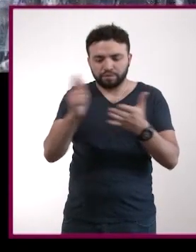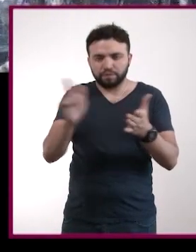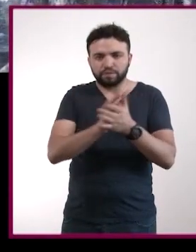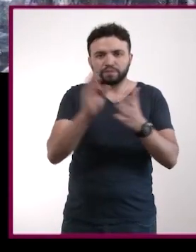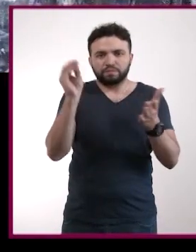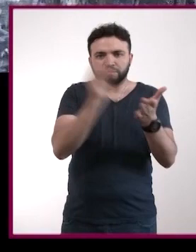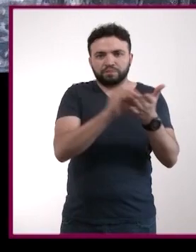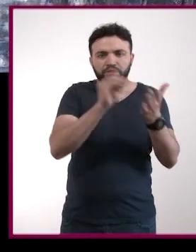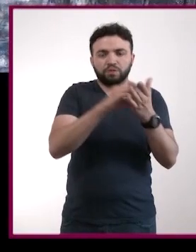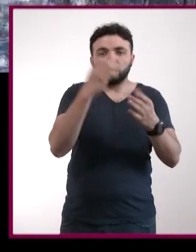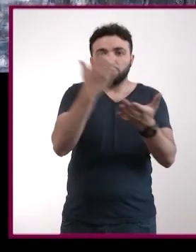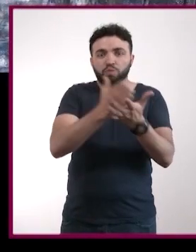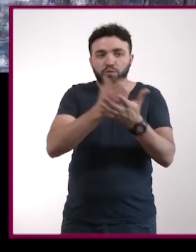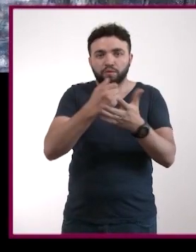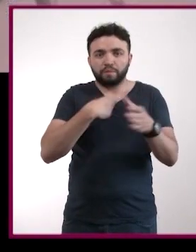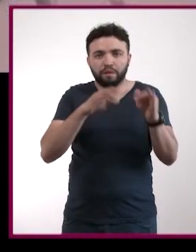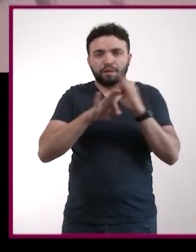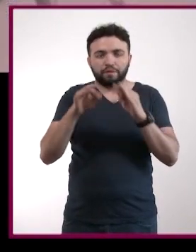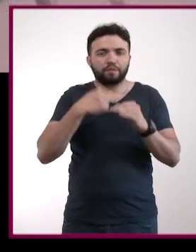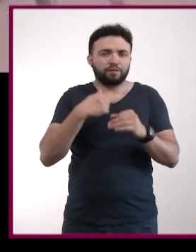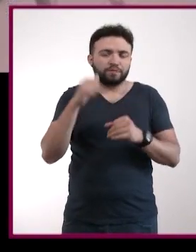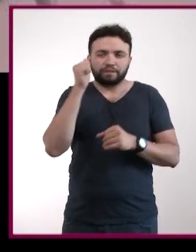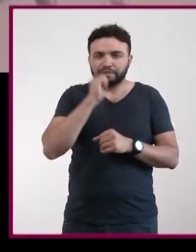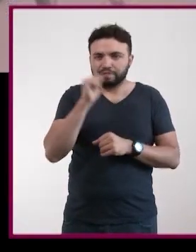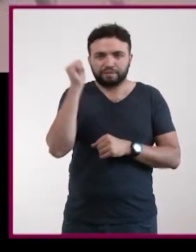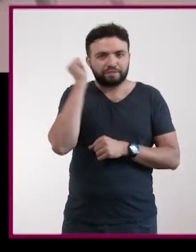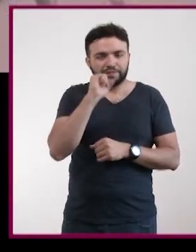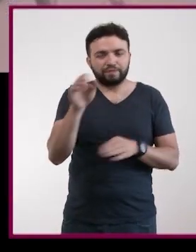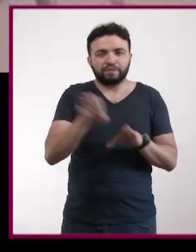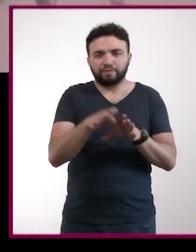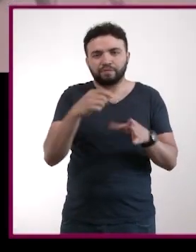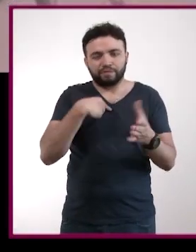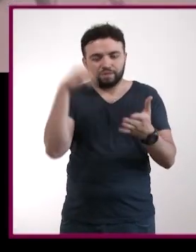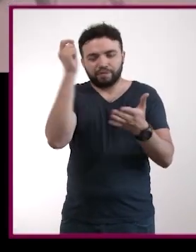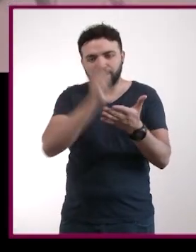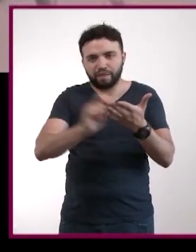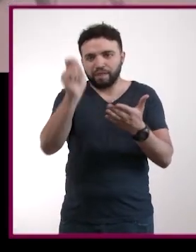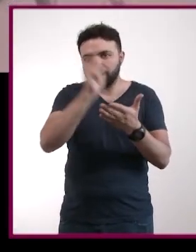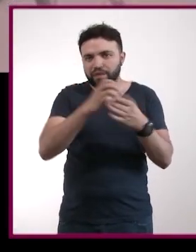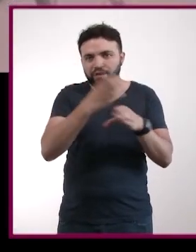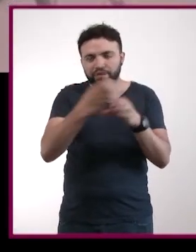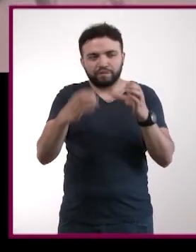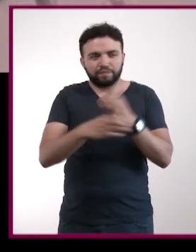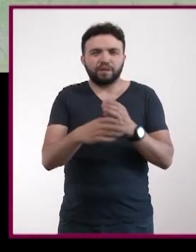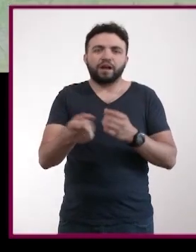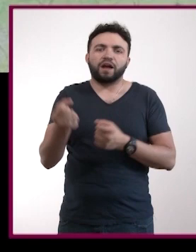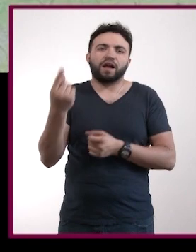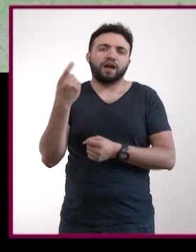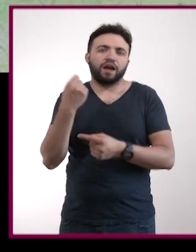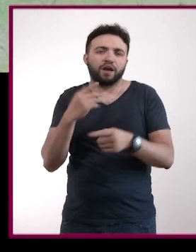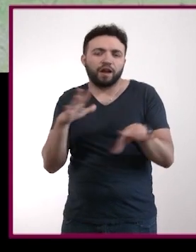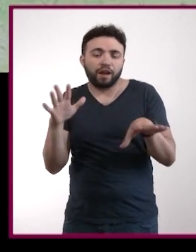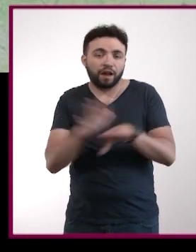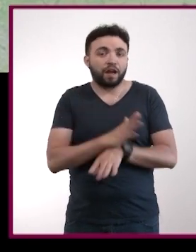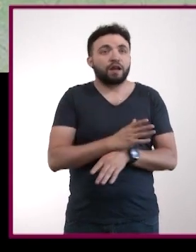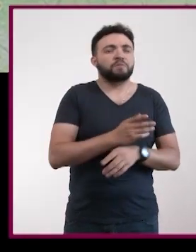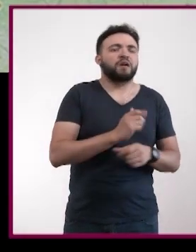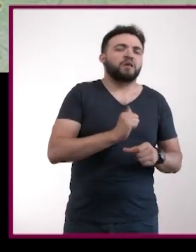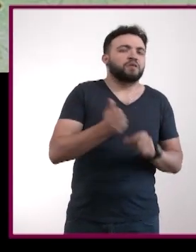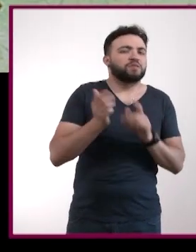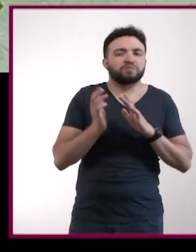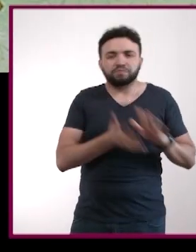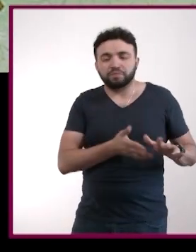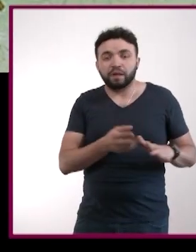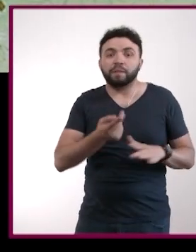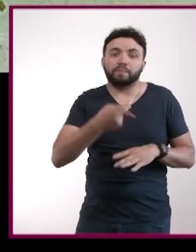De cuadernos de trabajo, que todo el tiempo estoy desarrollando cosas ahí. Algunas funcionan, otras no, pero sí